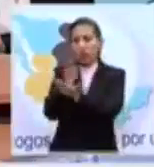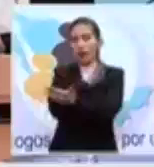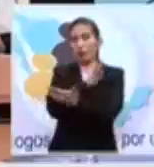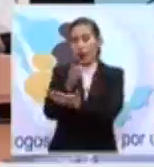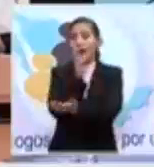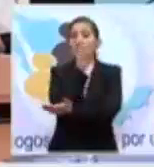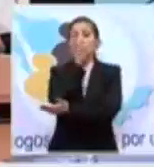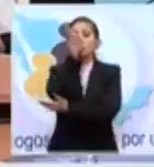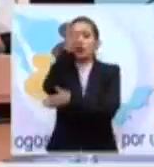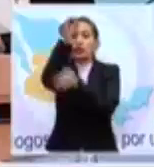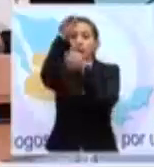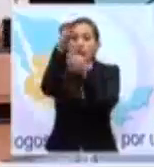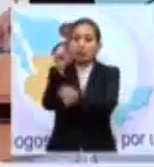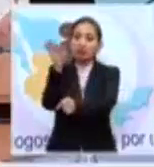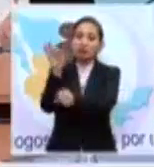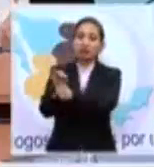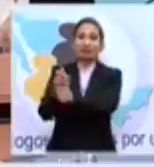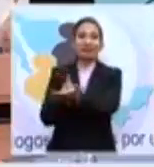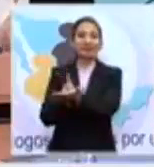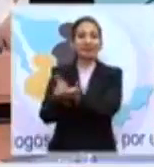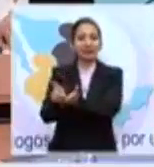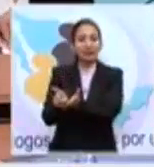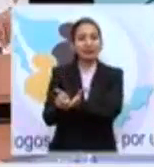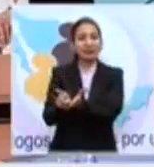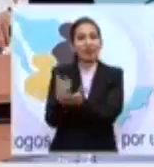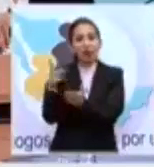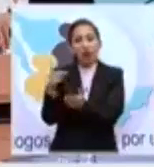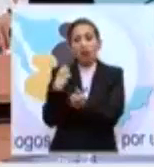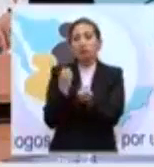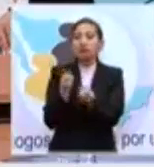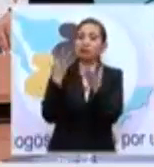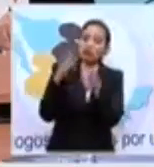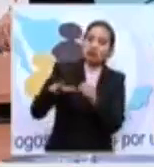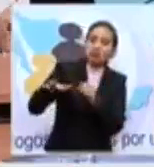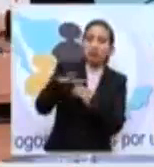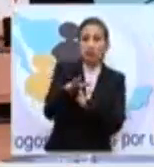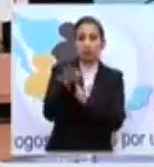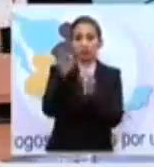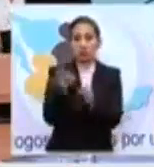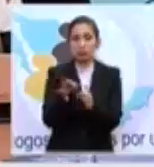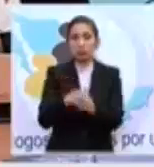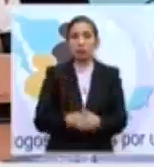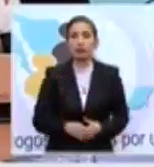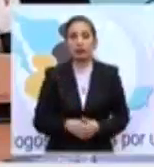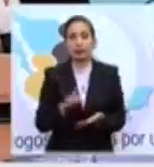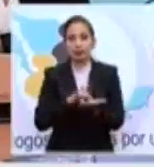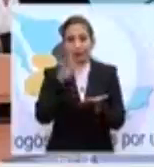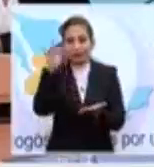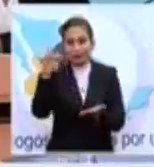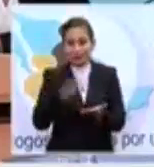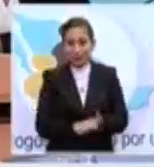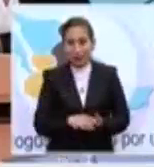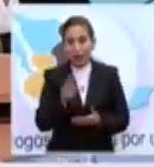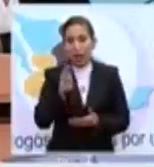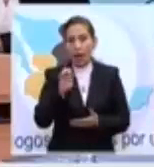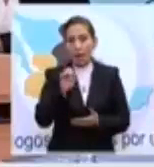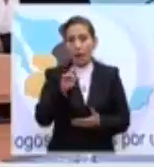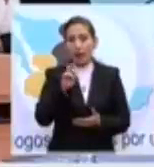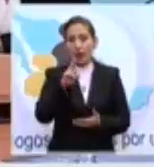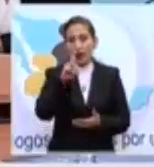dar resultados en garantía de derechos con mediciones objetivas. Gracias,